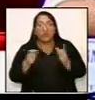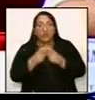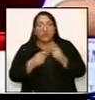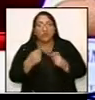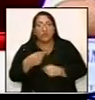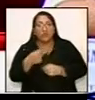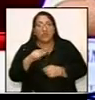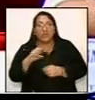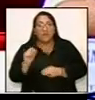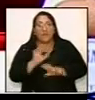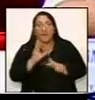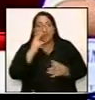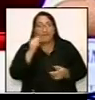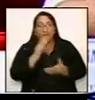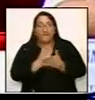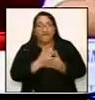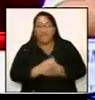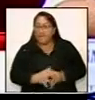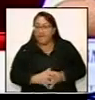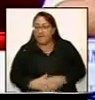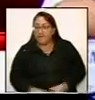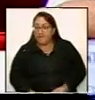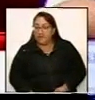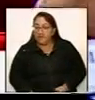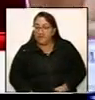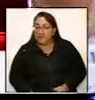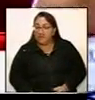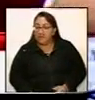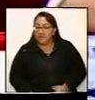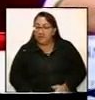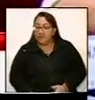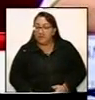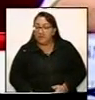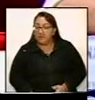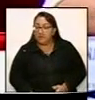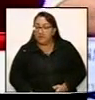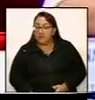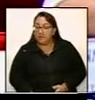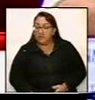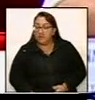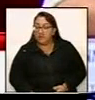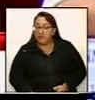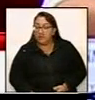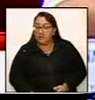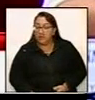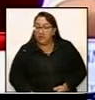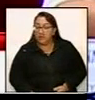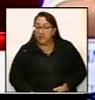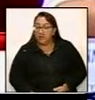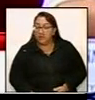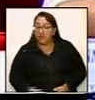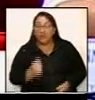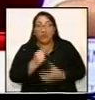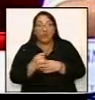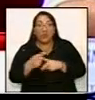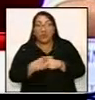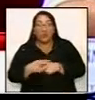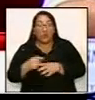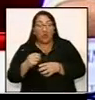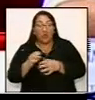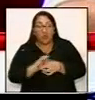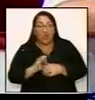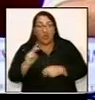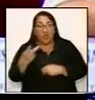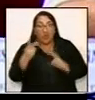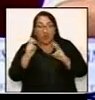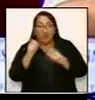García Belaúnde. Si no hay ninguna objeción, los que estén a favor, si esa persona levantando la mano, perfecto, entonces se aprobó por unanimidad. Y el segundo tema, que